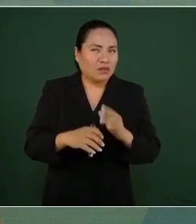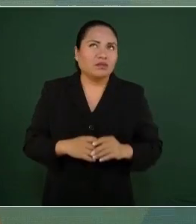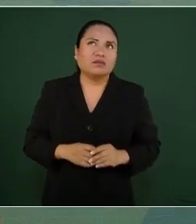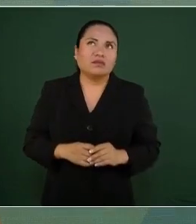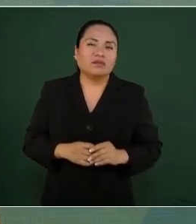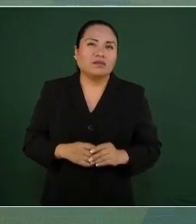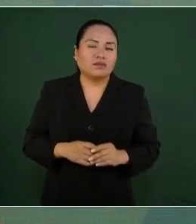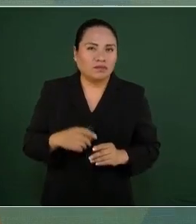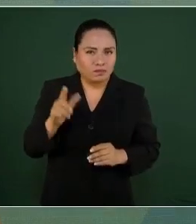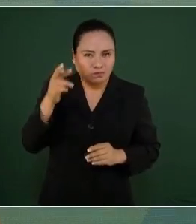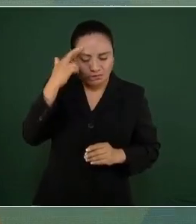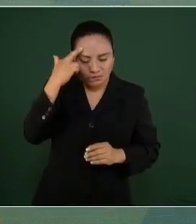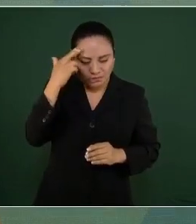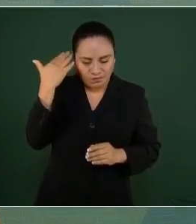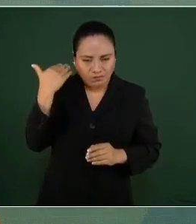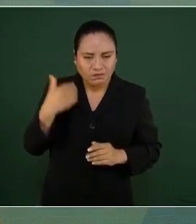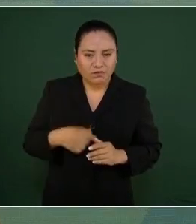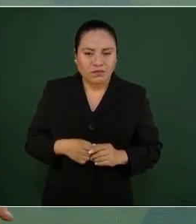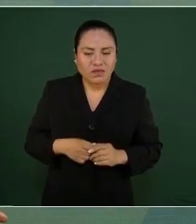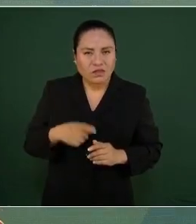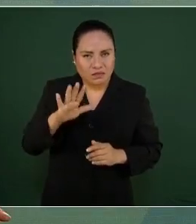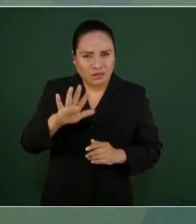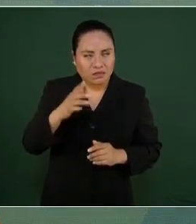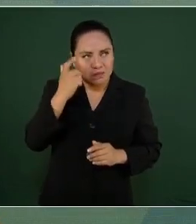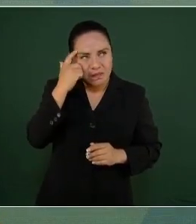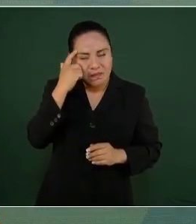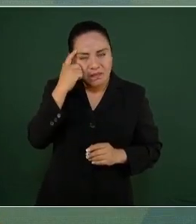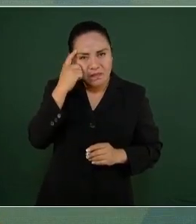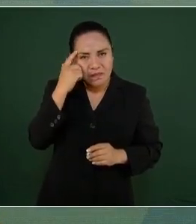No, ahorita me estoy acordando.